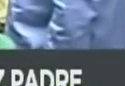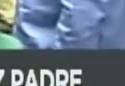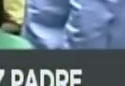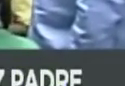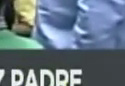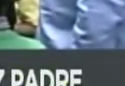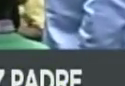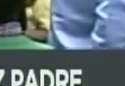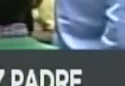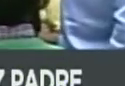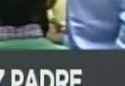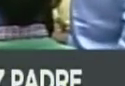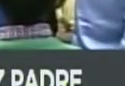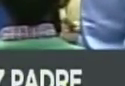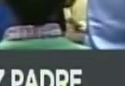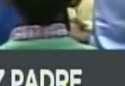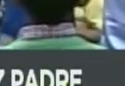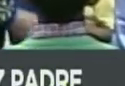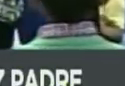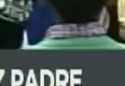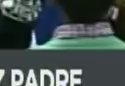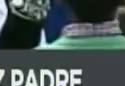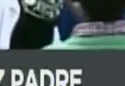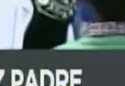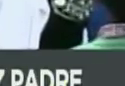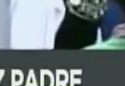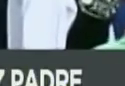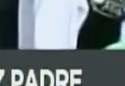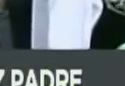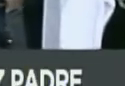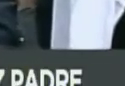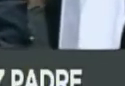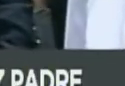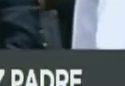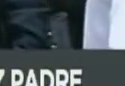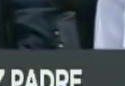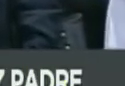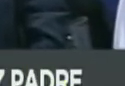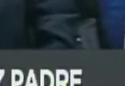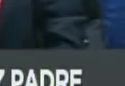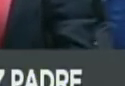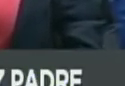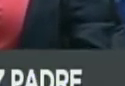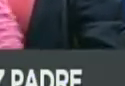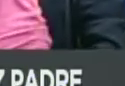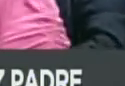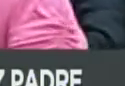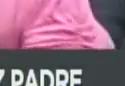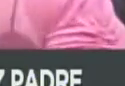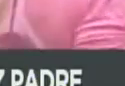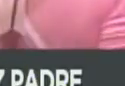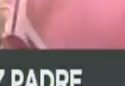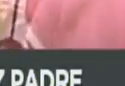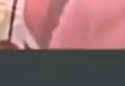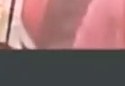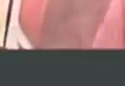por el combate a diario y la confianza de la victoria nosotros despedimos esta transmisión adelante estudios